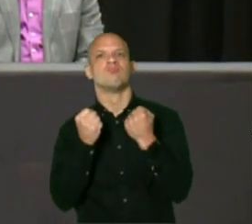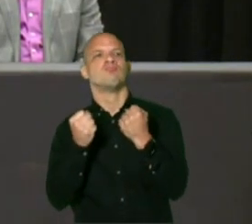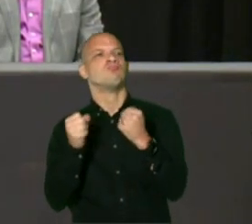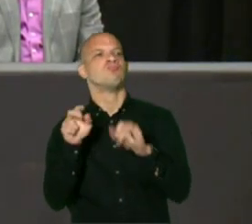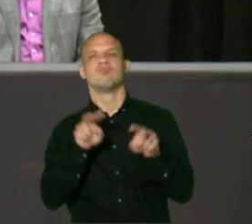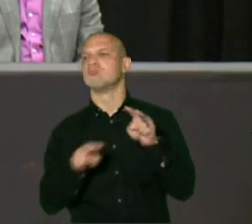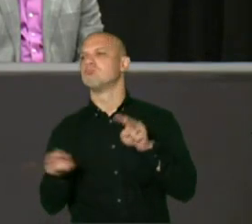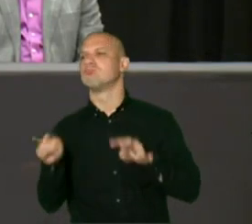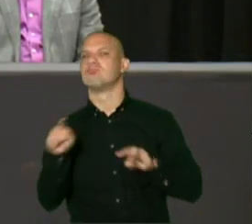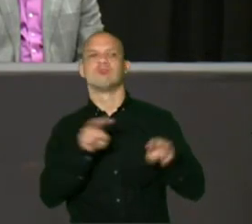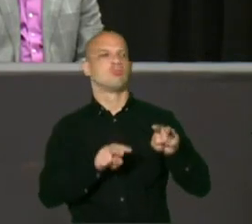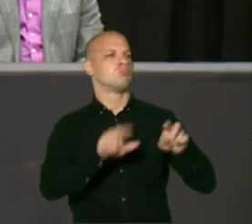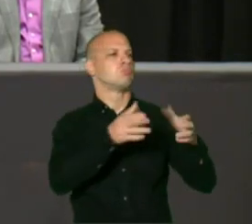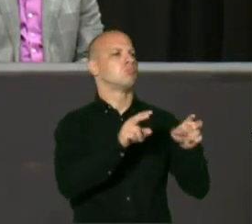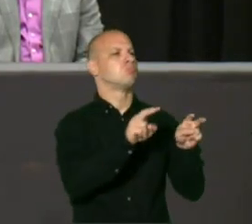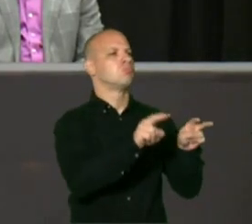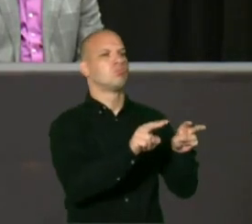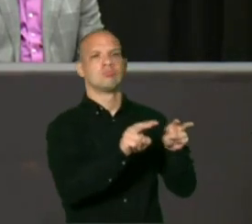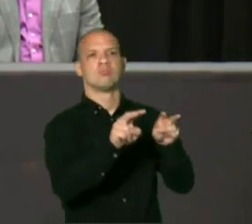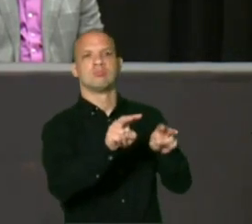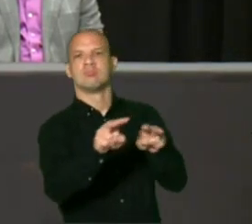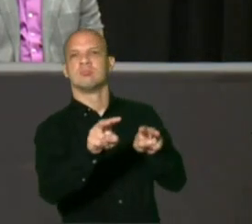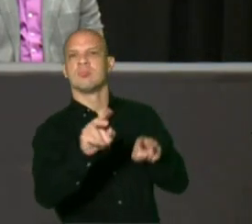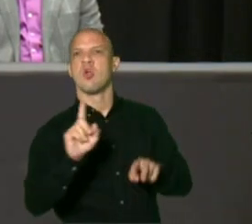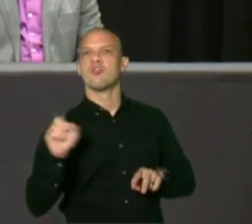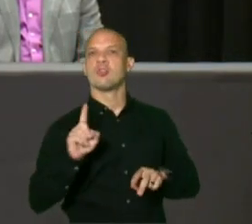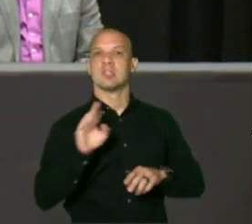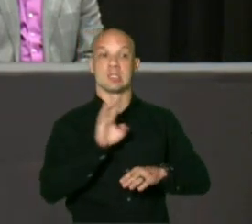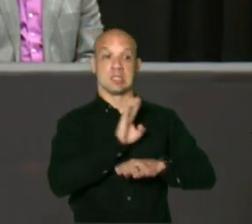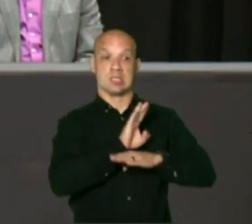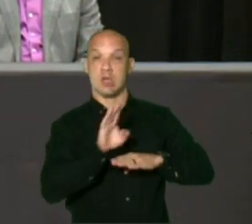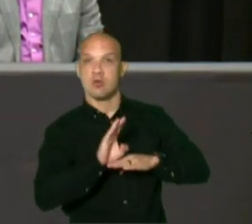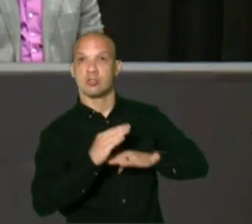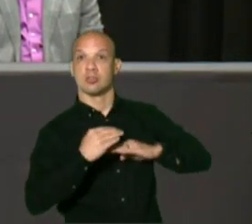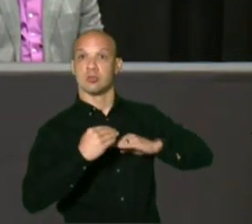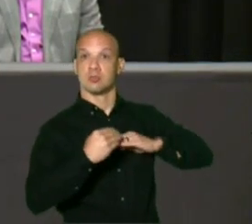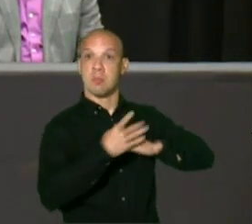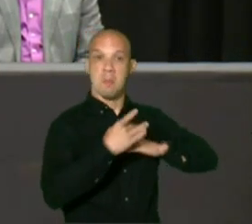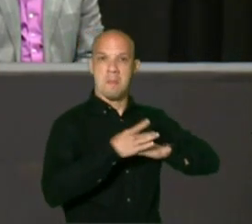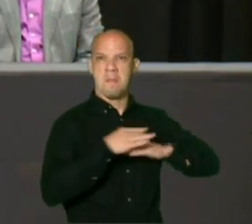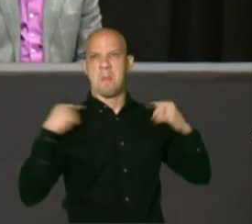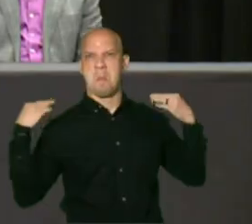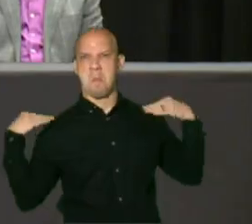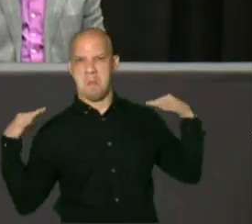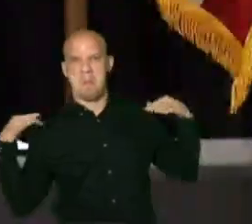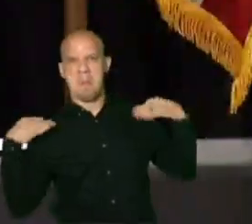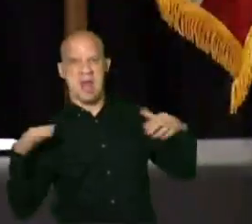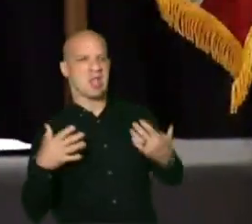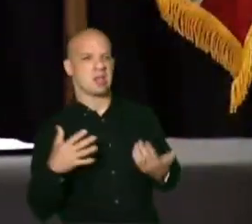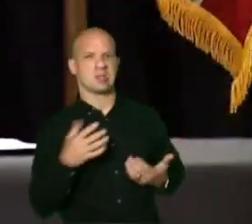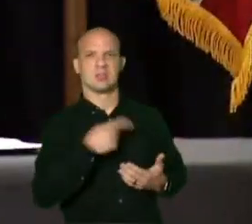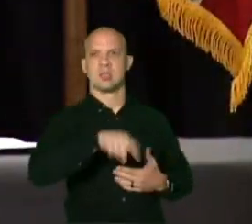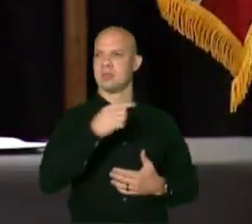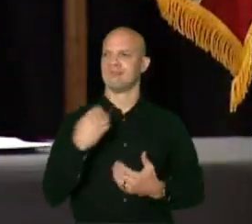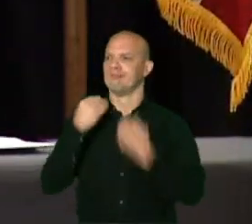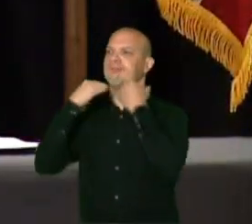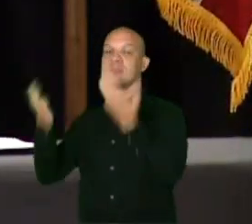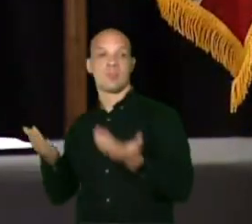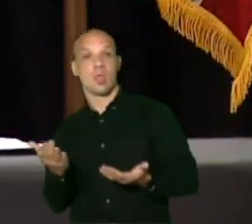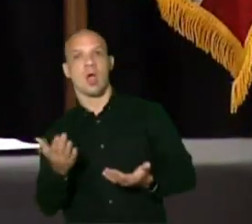y sectorizado, interviniendo en playas y negocios que estén en violación. Nuestra solicitud, y hago una parte,